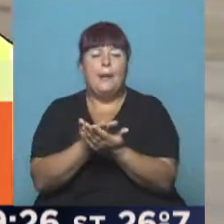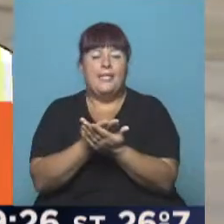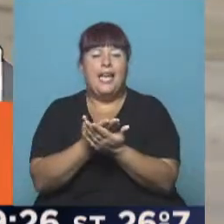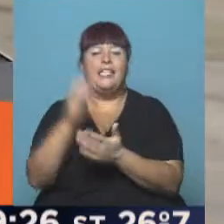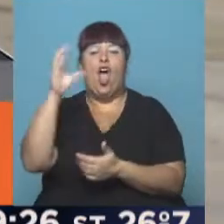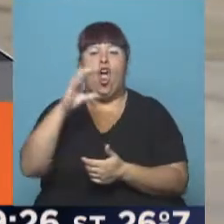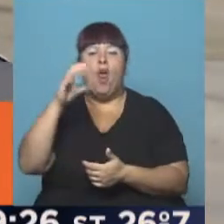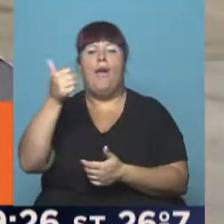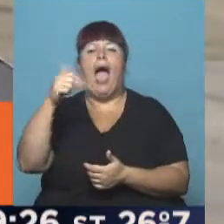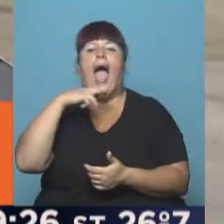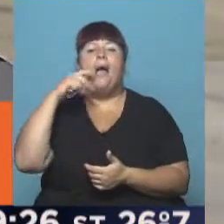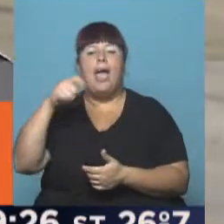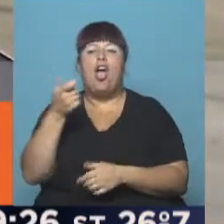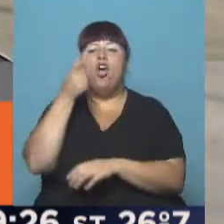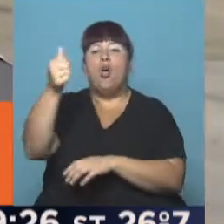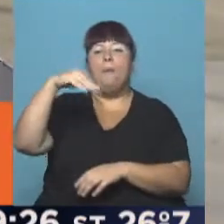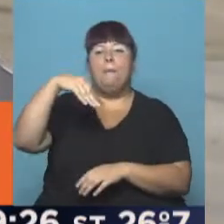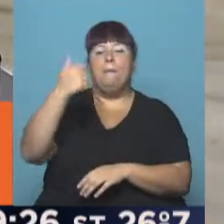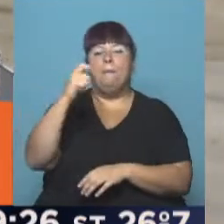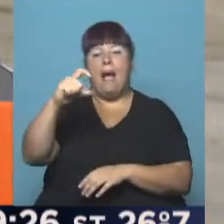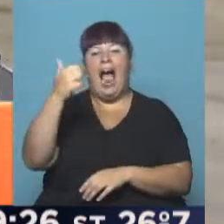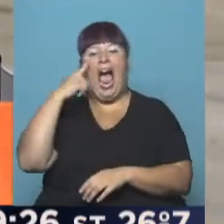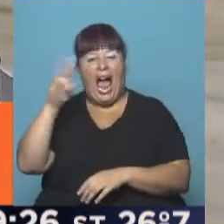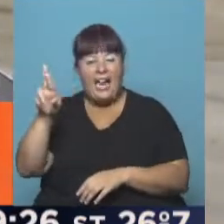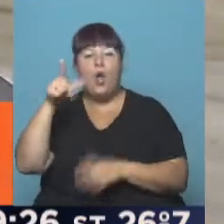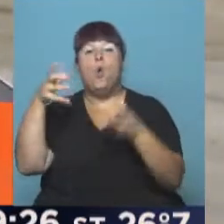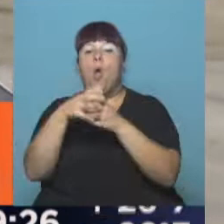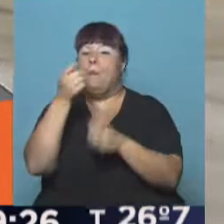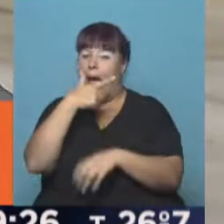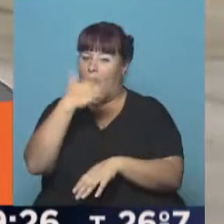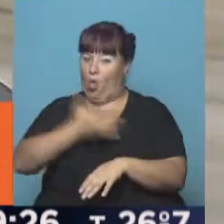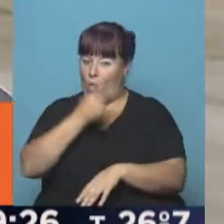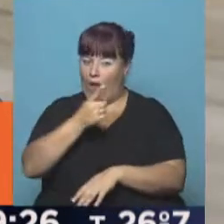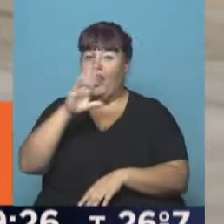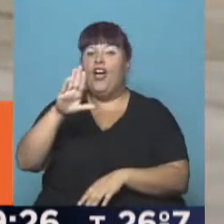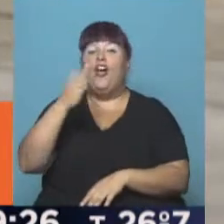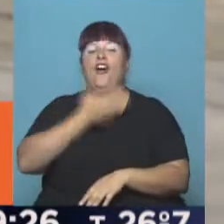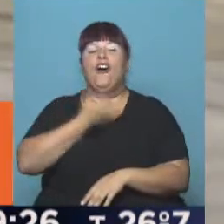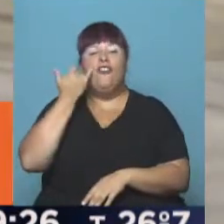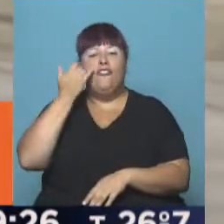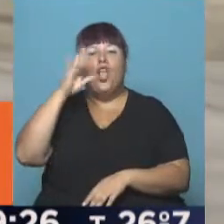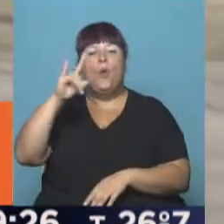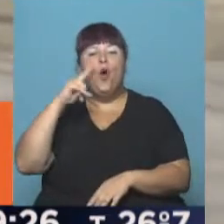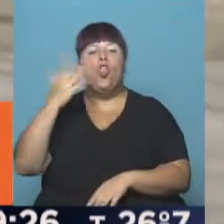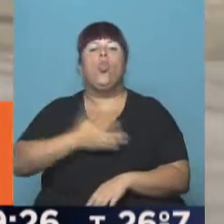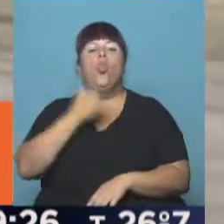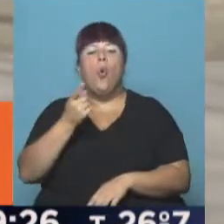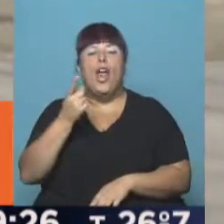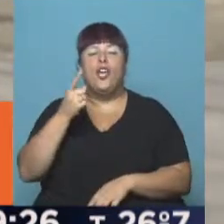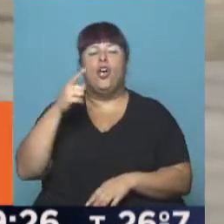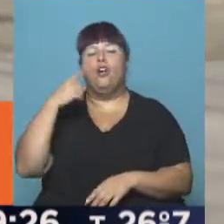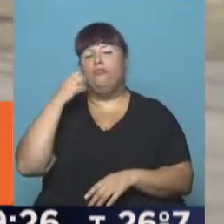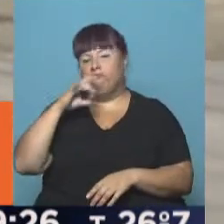colombiana Avianca, que compró Macair al grupo Macri, y Flybondi, cuyo dueño es Richard